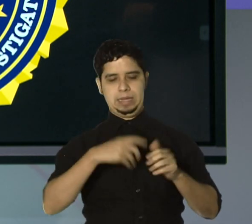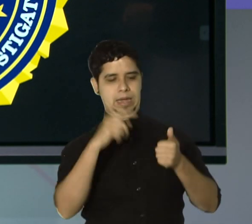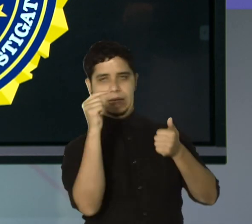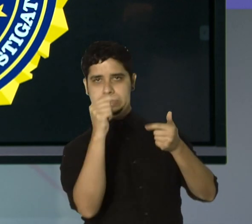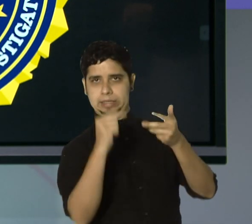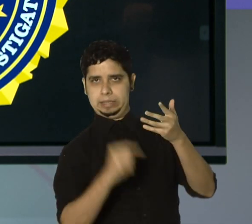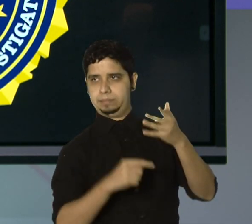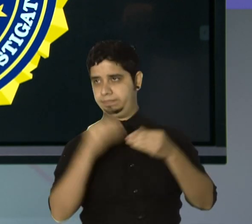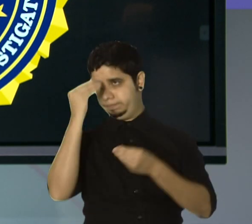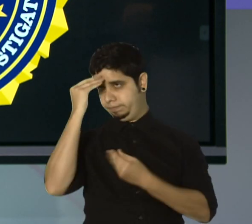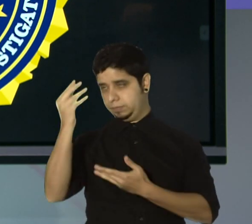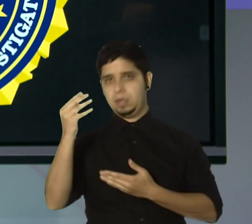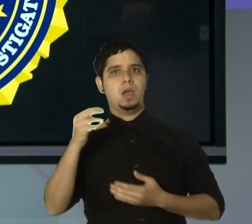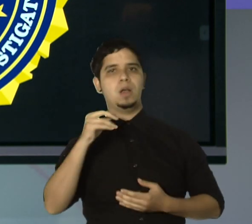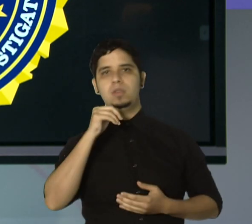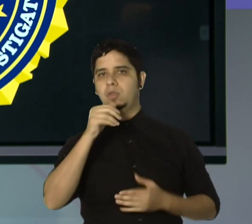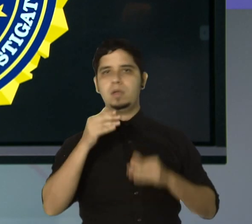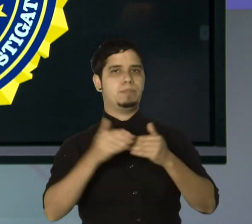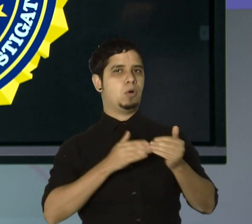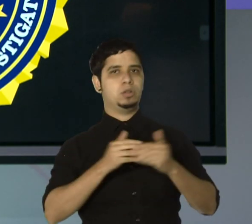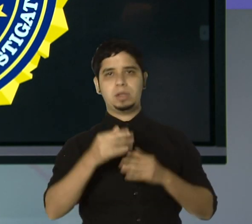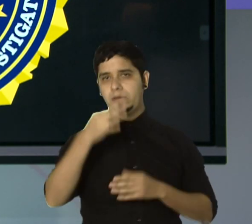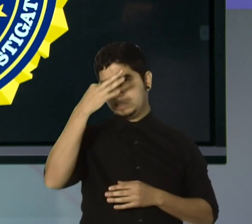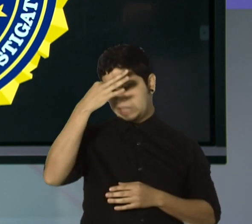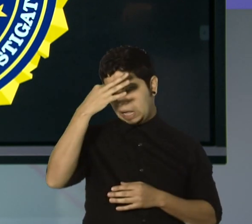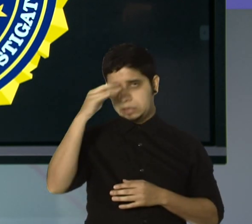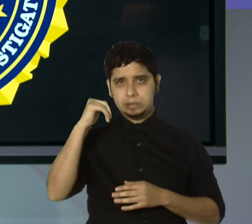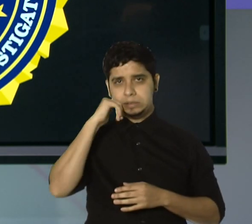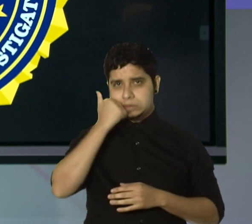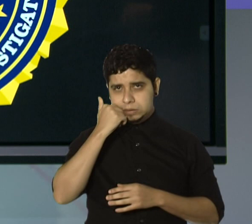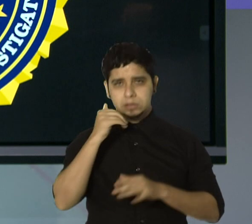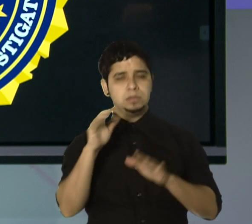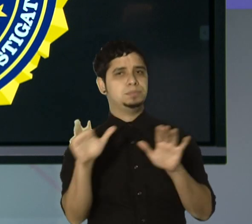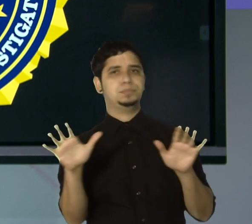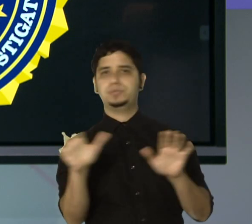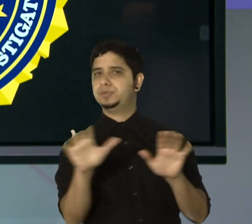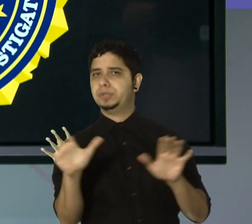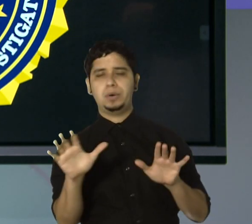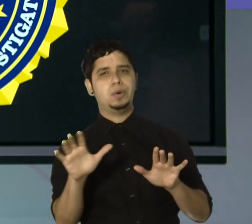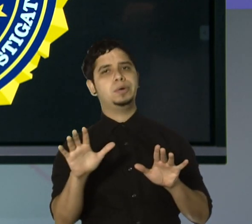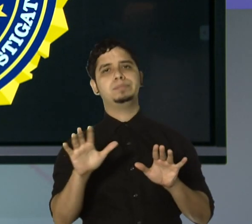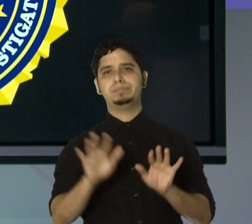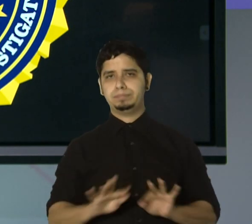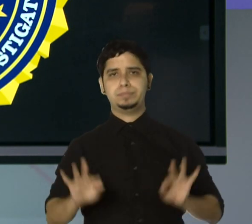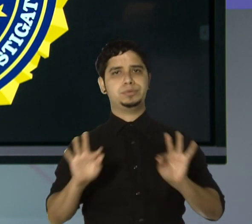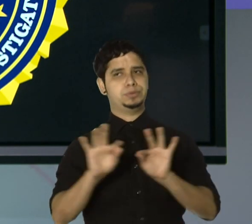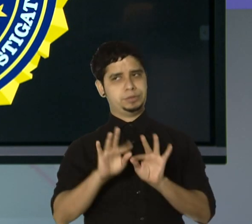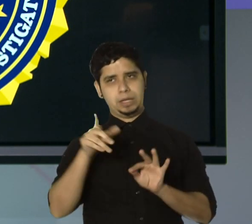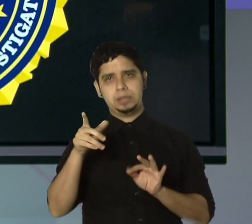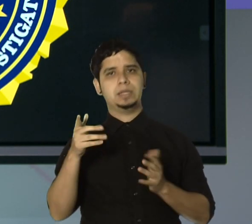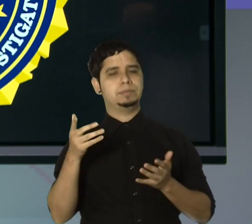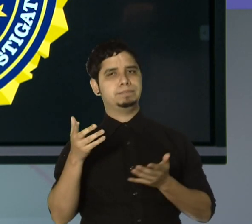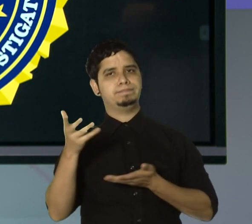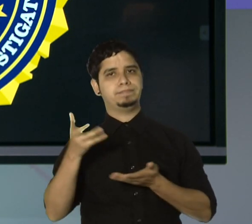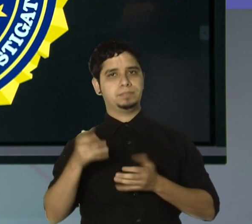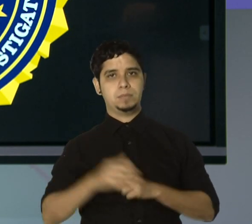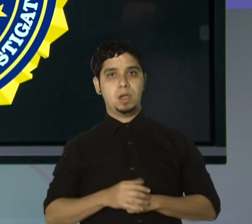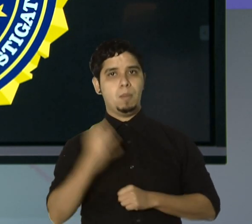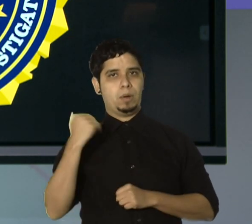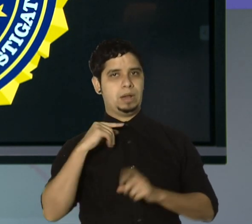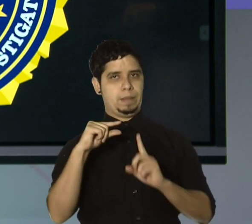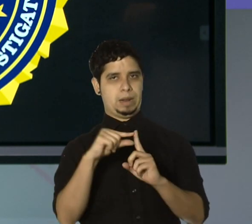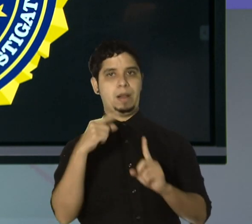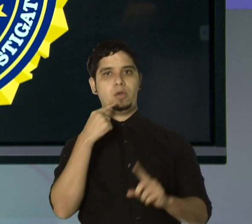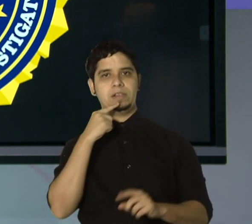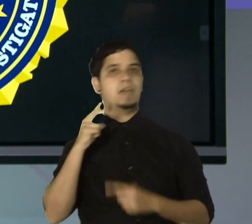una cuestión, ¿no?, de sentirse incómodo, ¿verdad?, avergonzarse de que usted fue víctima. Porque la misma palabra lo dice, usted es víctima.